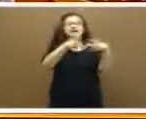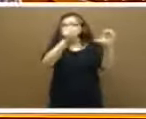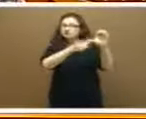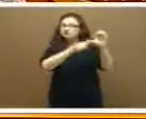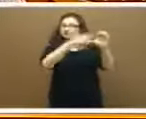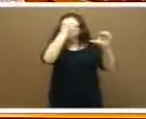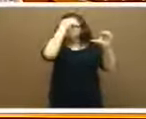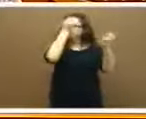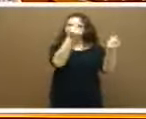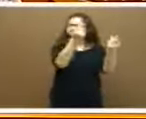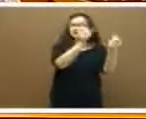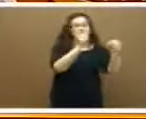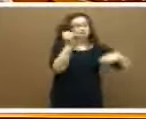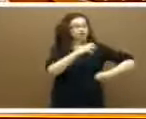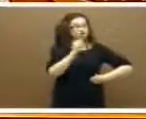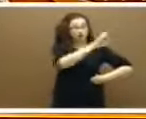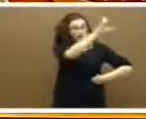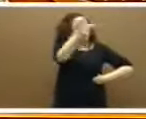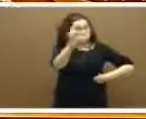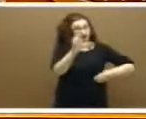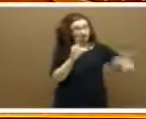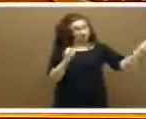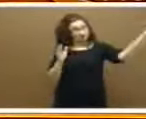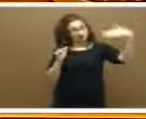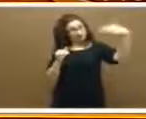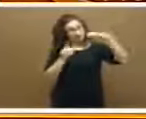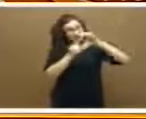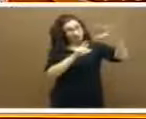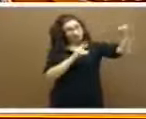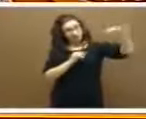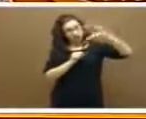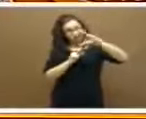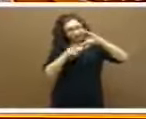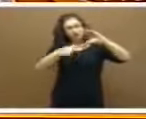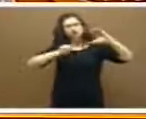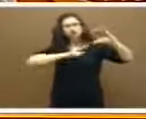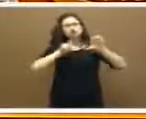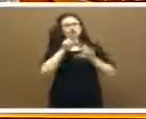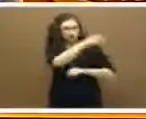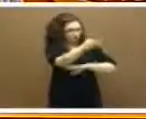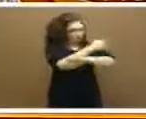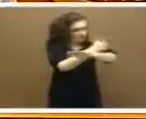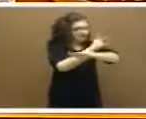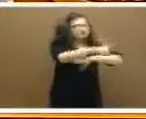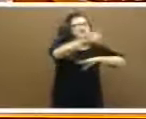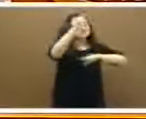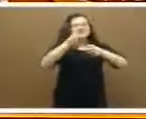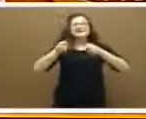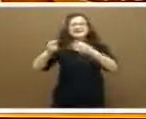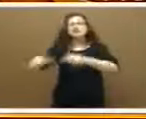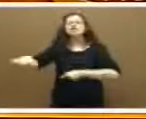dónde invertir los fondos europeos que puedan llegar a Extremadura en el periodo 2014-2020. Así lo ha hecho también el Gobierno del Partido